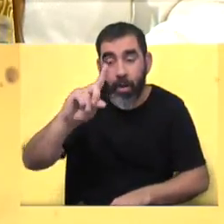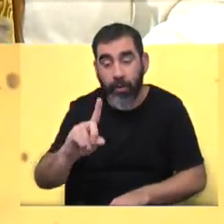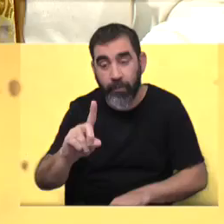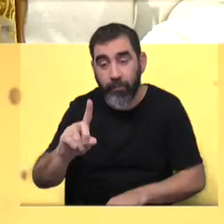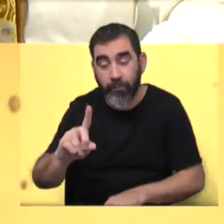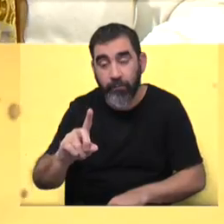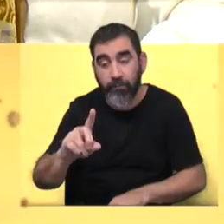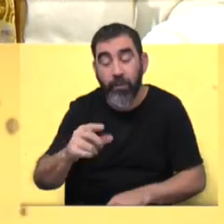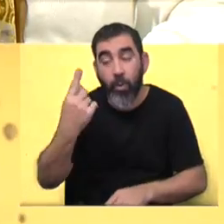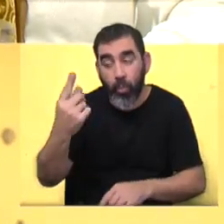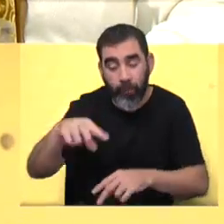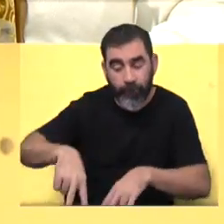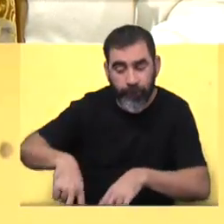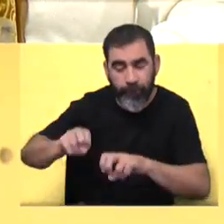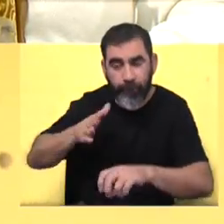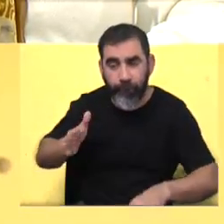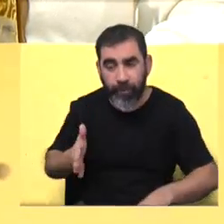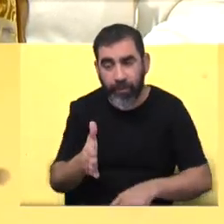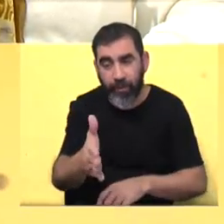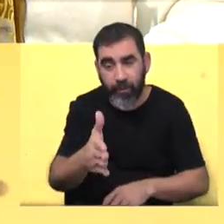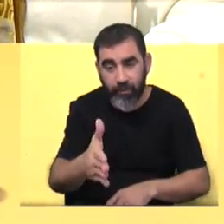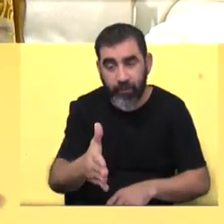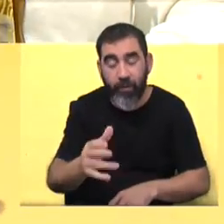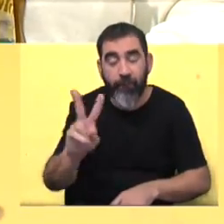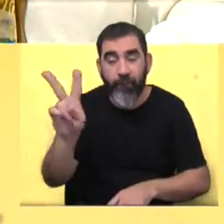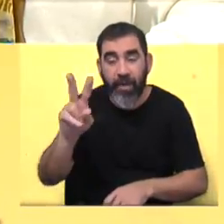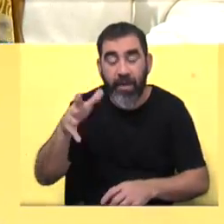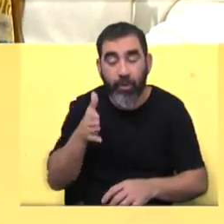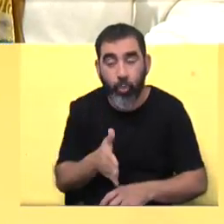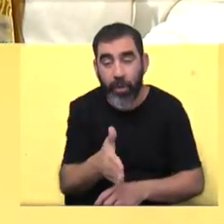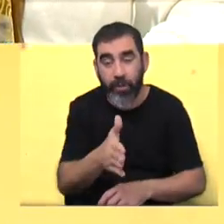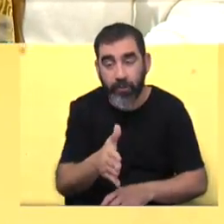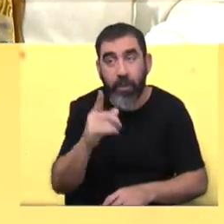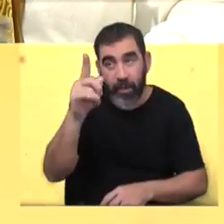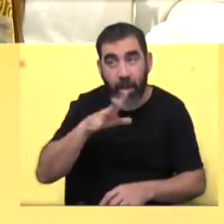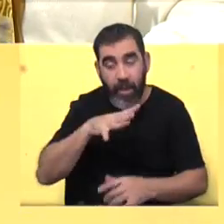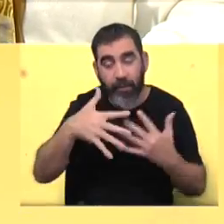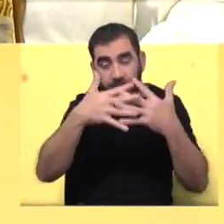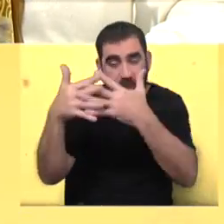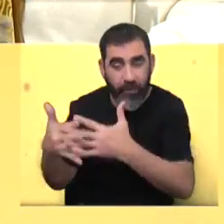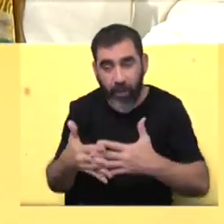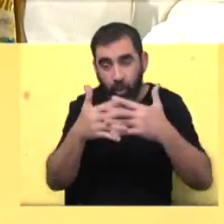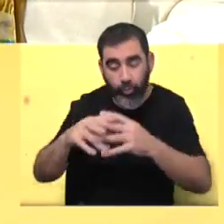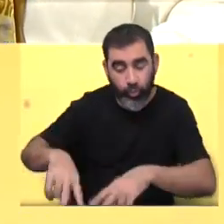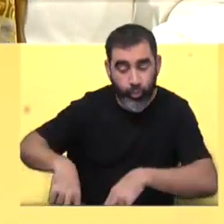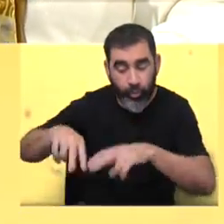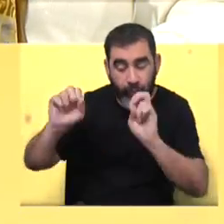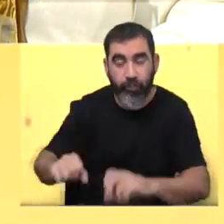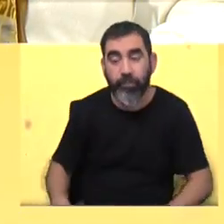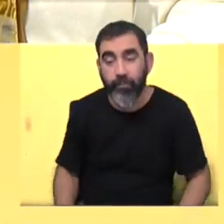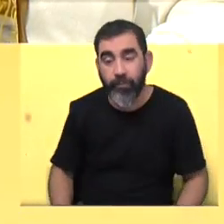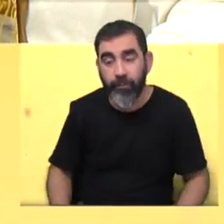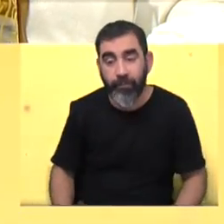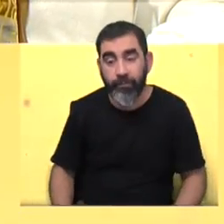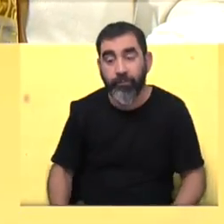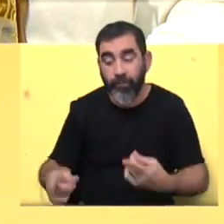de Austrofundulus, que es una especie de Venezuela, y que la tienen allá en Portland. Nosotros estamos trabajando